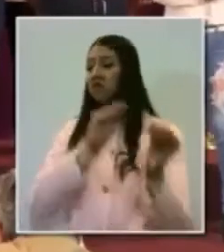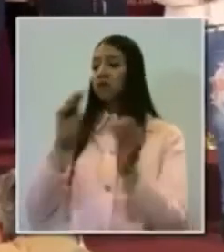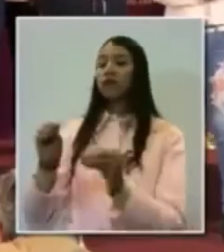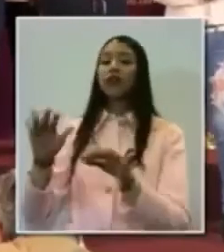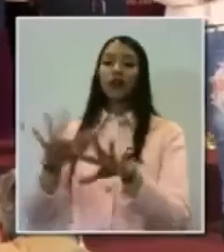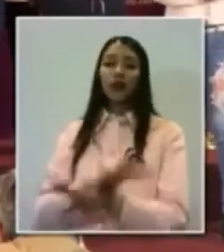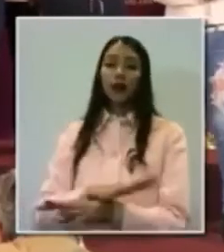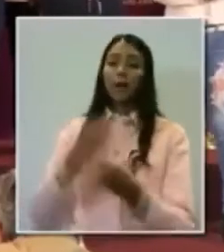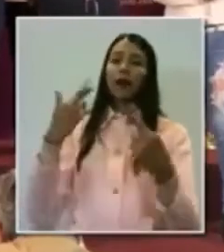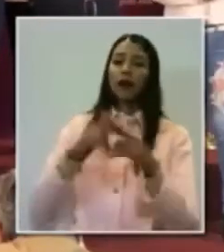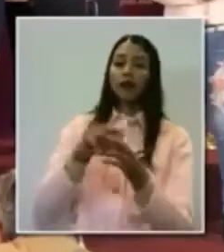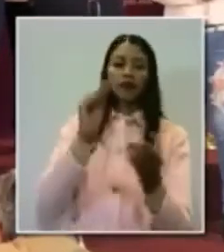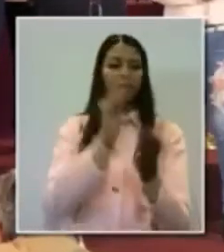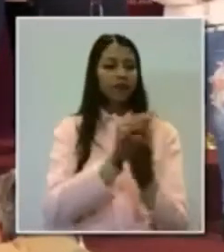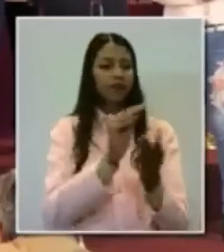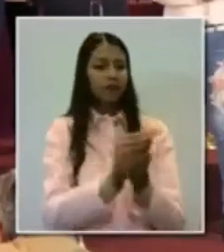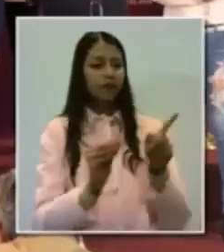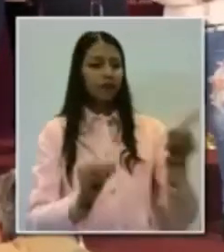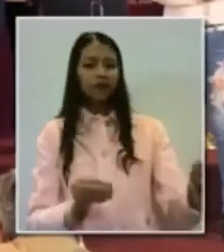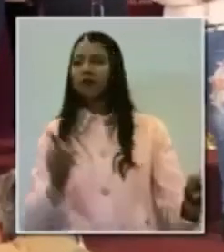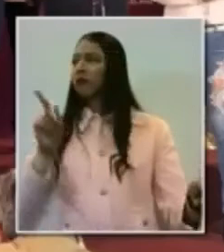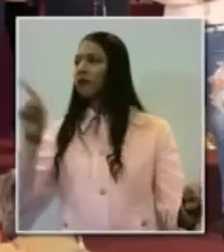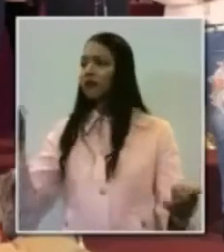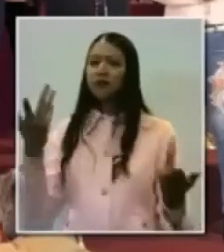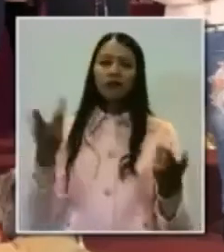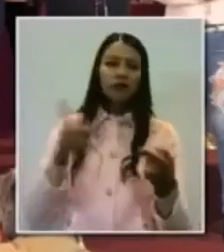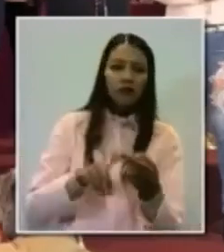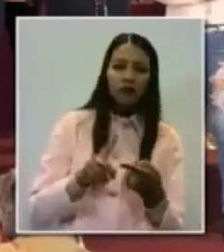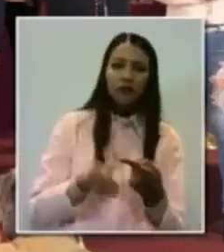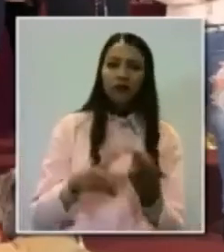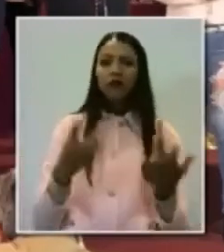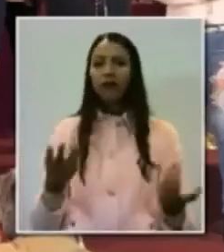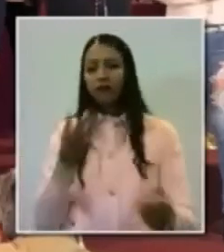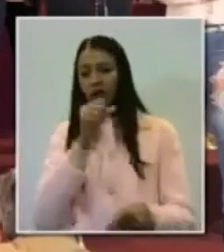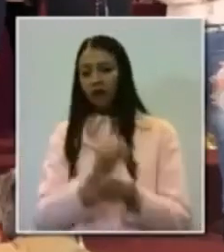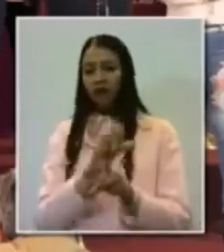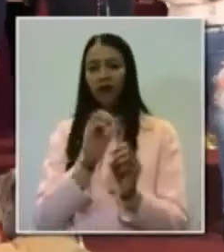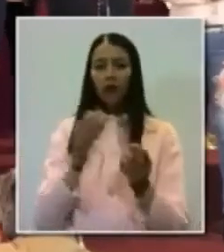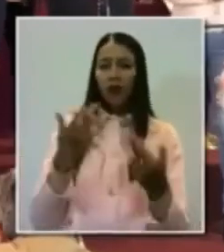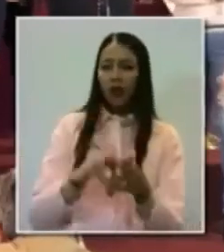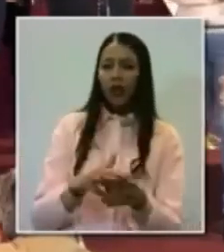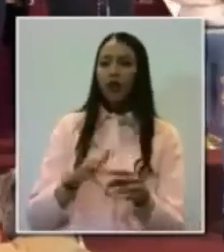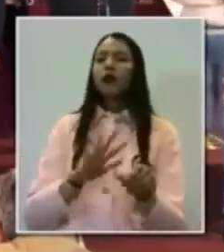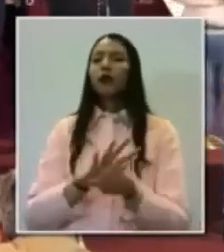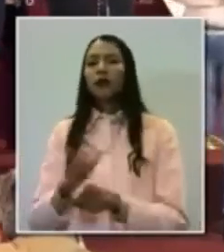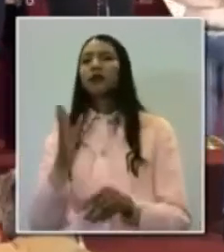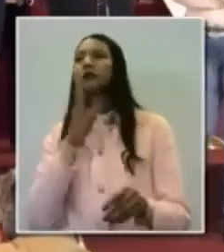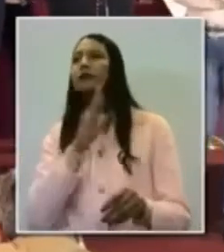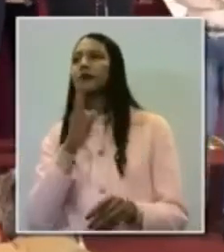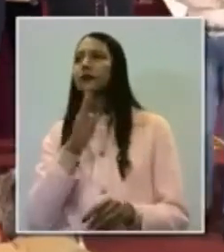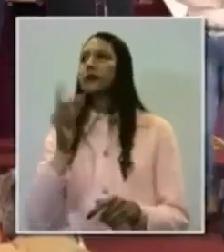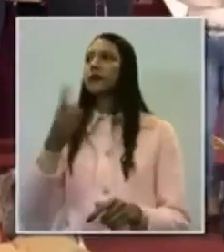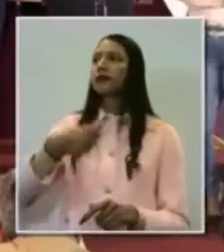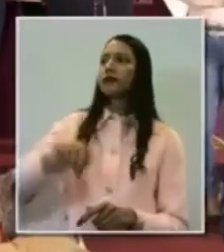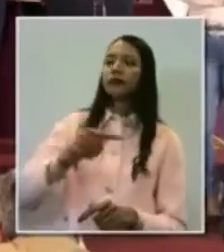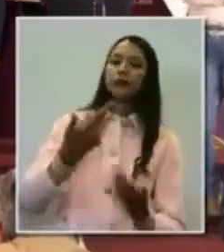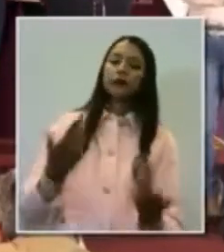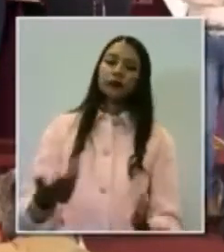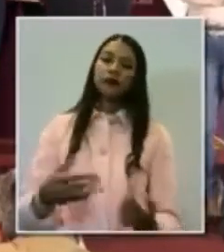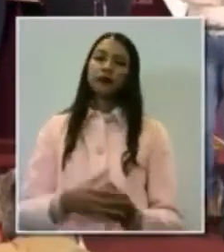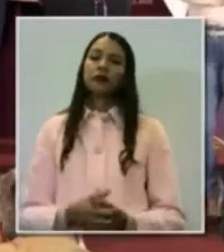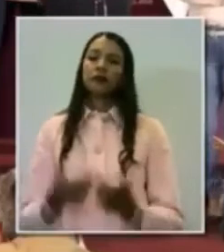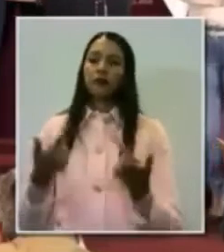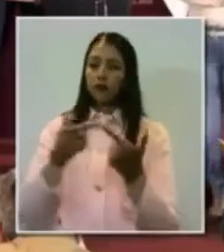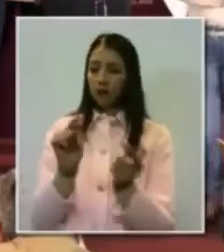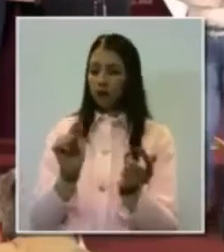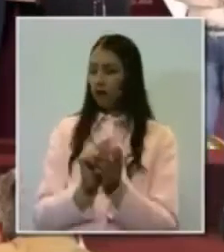¿Es omisión de ellos, es omisión de ustedes? ¿Qué tanta irregularidad hay en estos sectores? Y